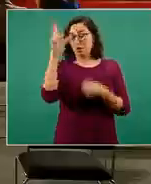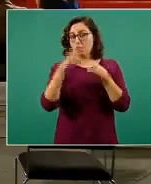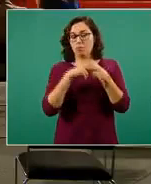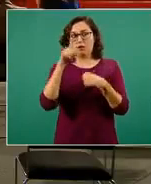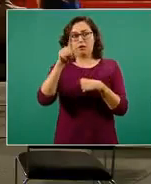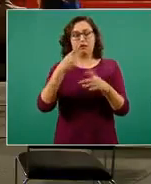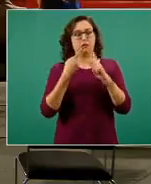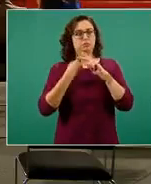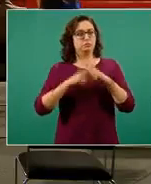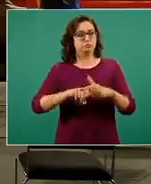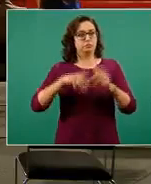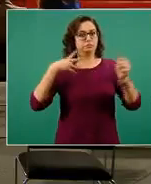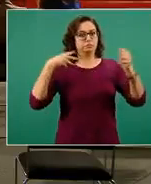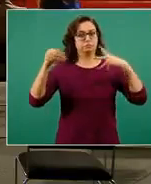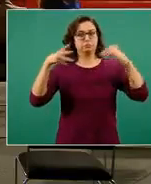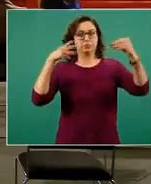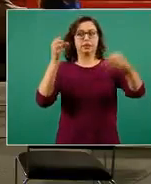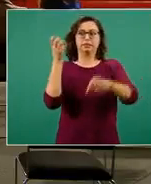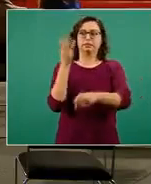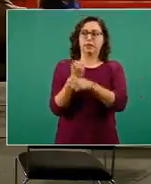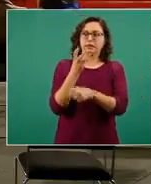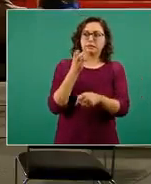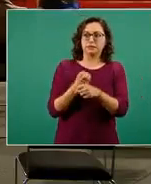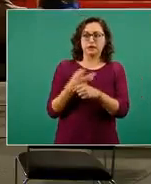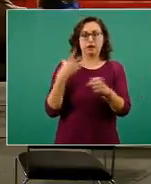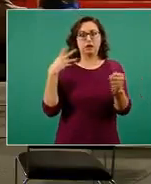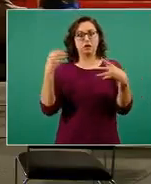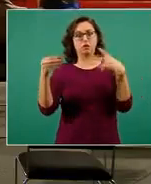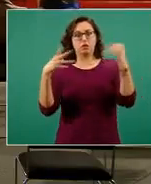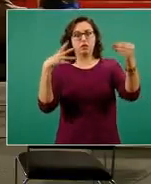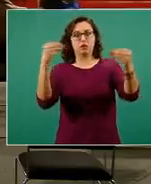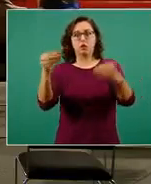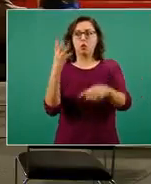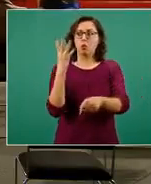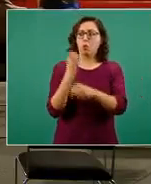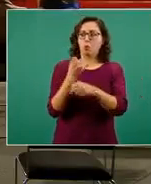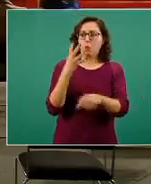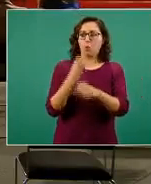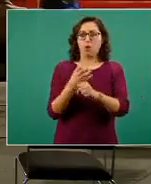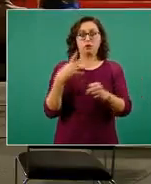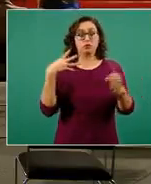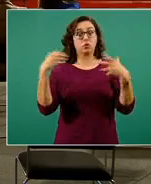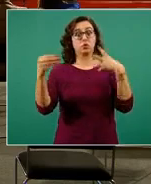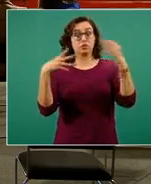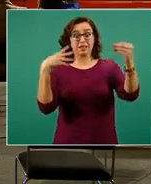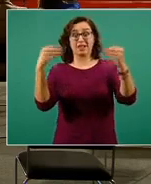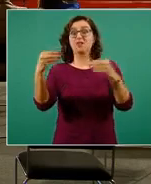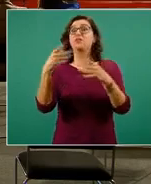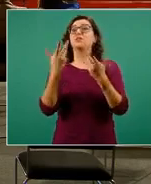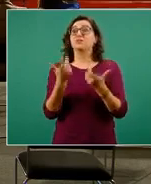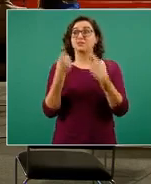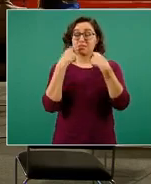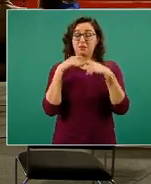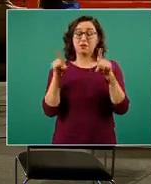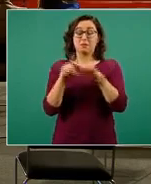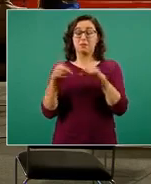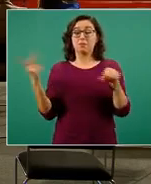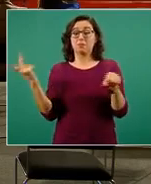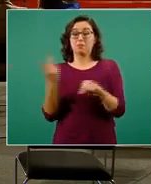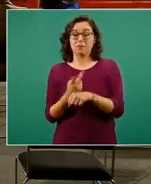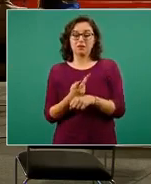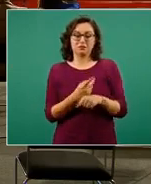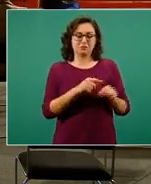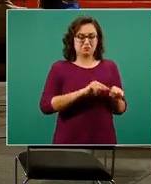y algunos han tenido ya terceras y cuartas olas que superan, poco en relación a la otra pregunta, el tamaño o